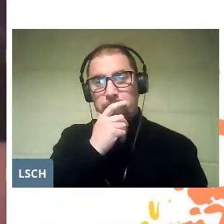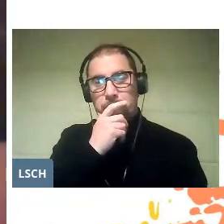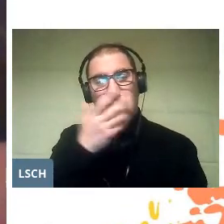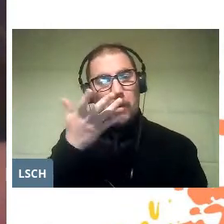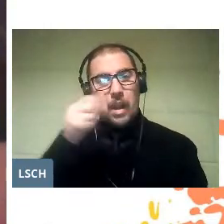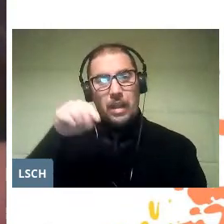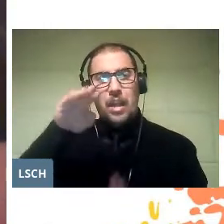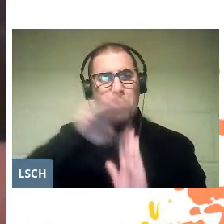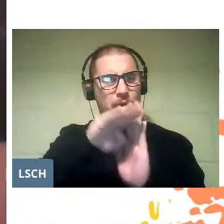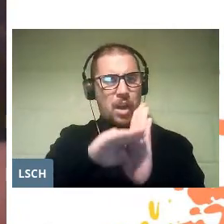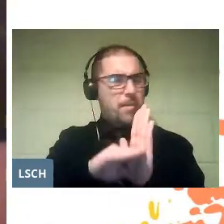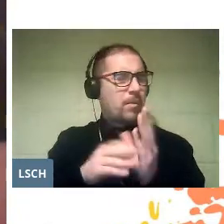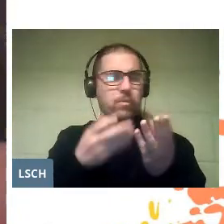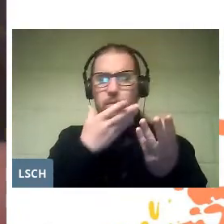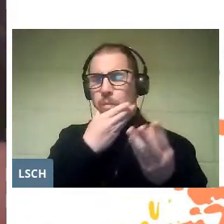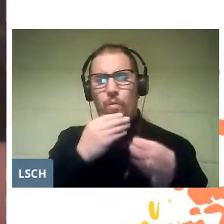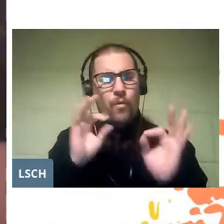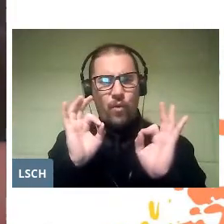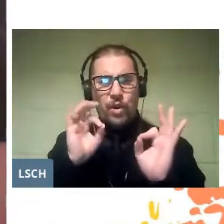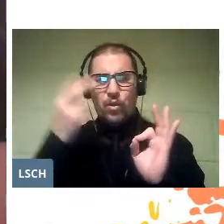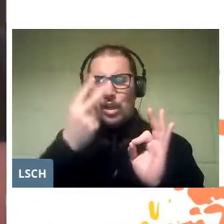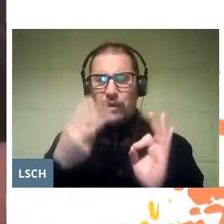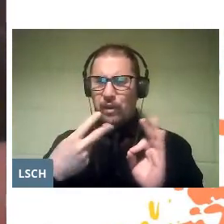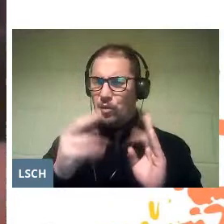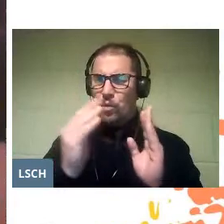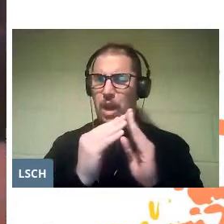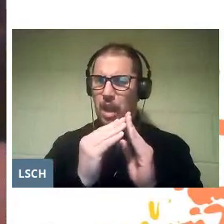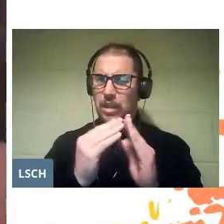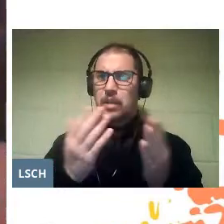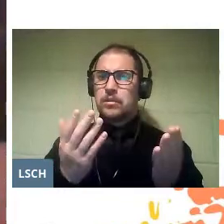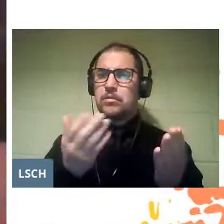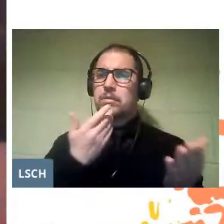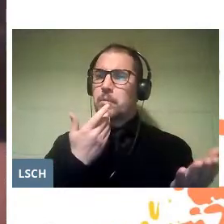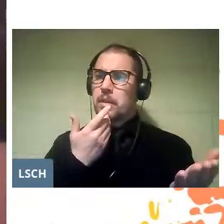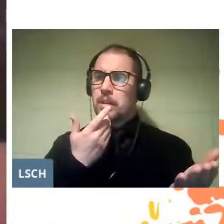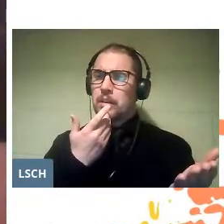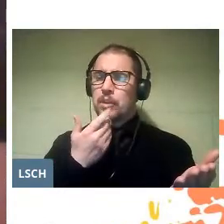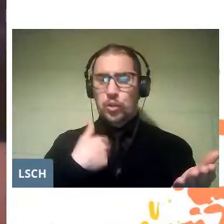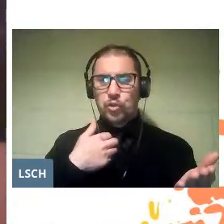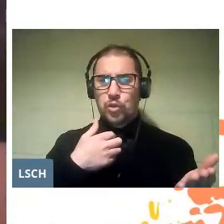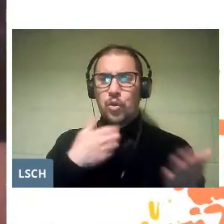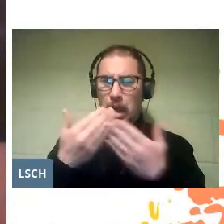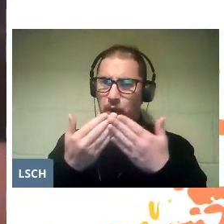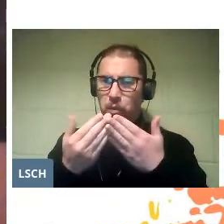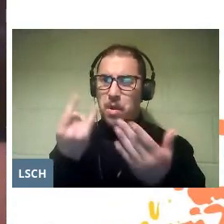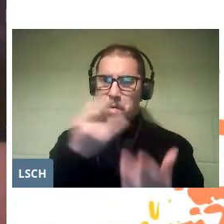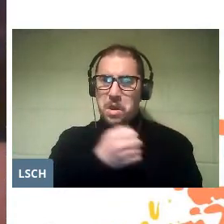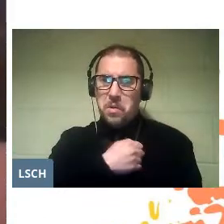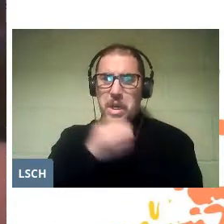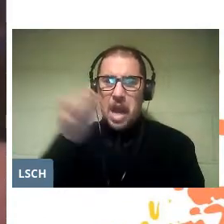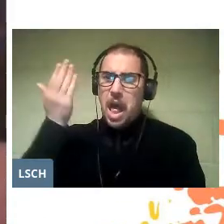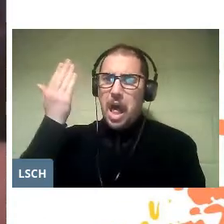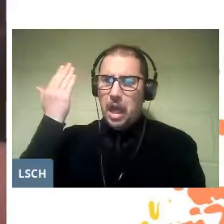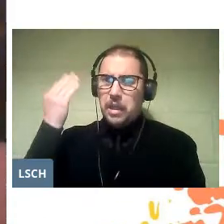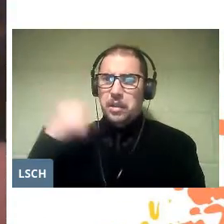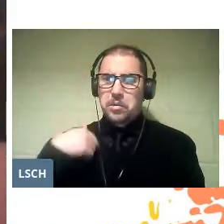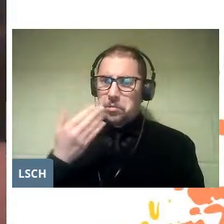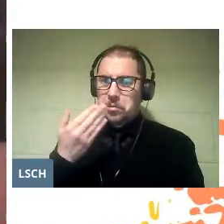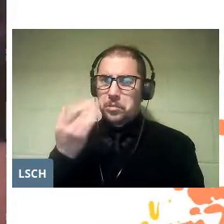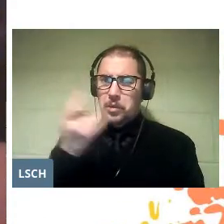Este programa me parece maravilloso, Artifica tu Casa. Y también comentarles que yo estudié en la Universidad Católica de